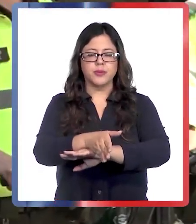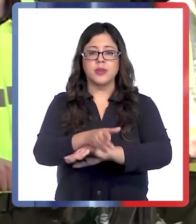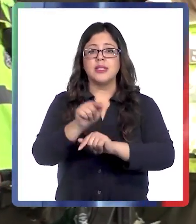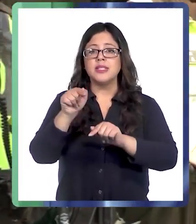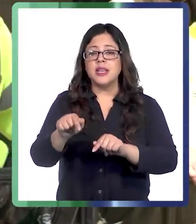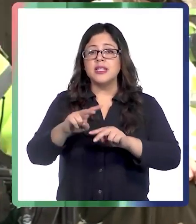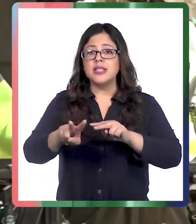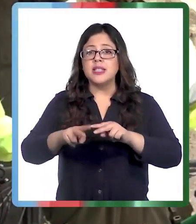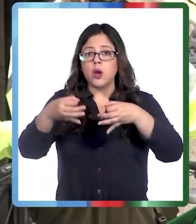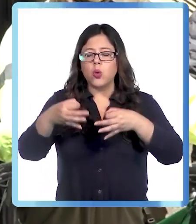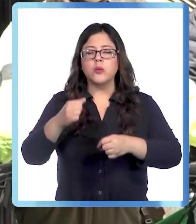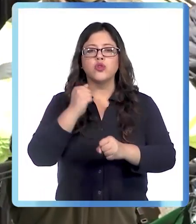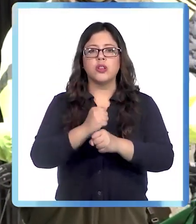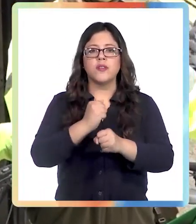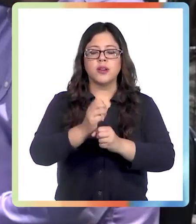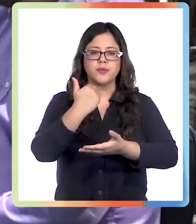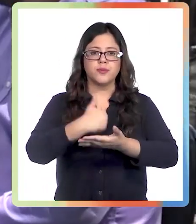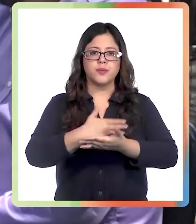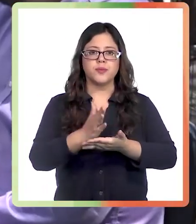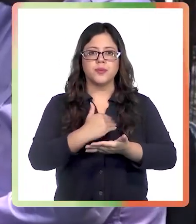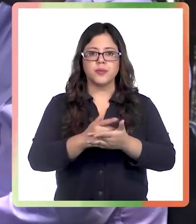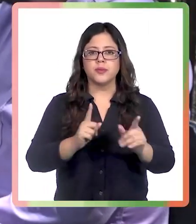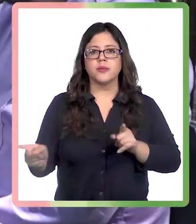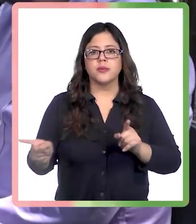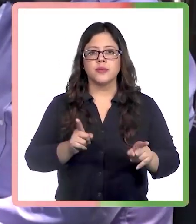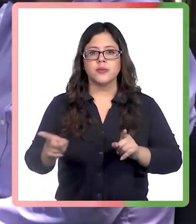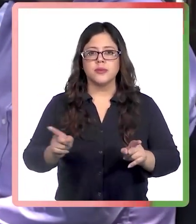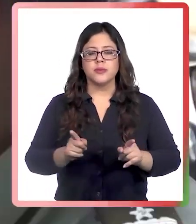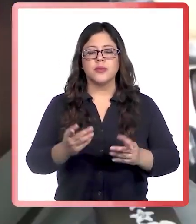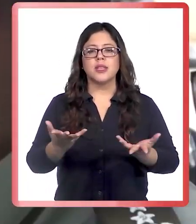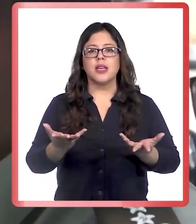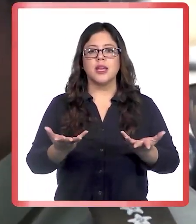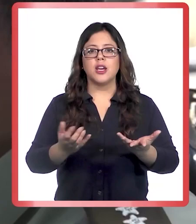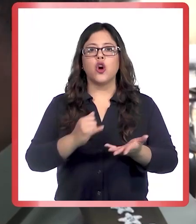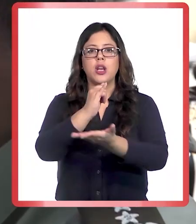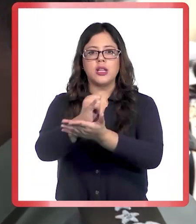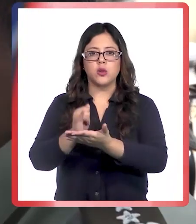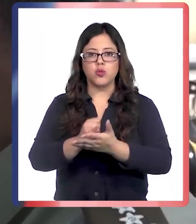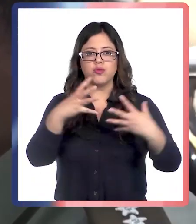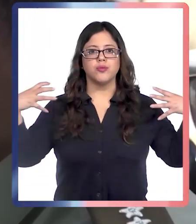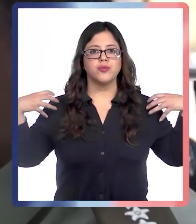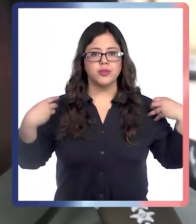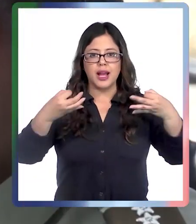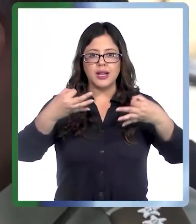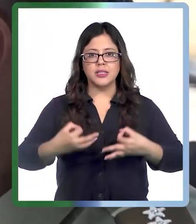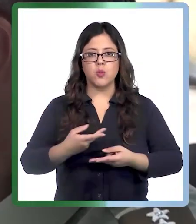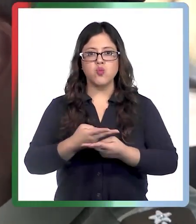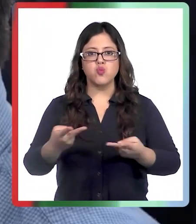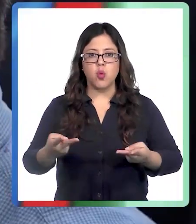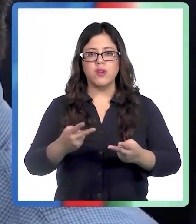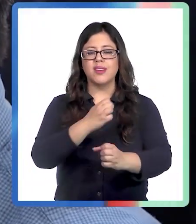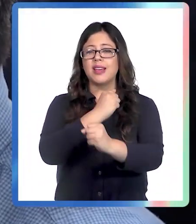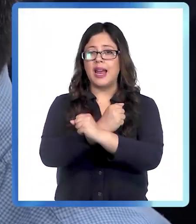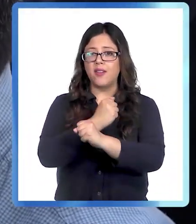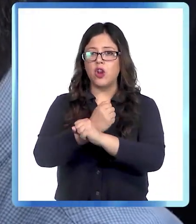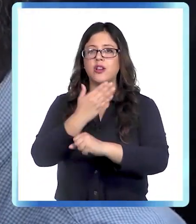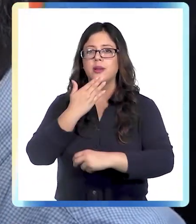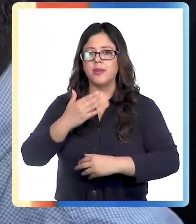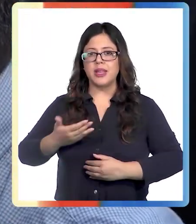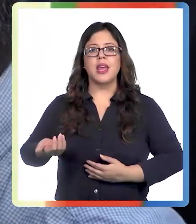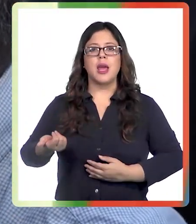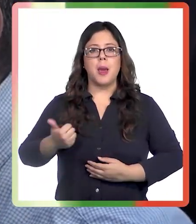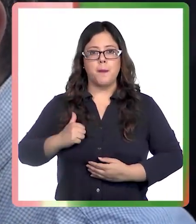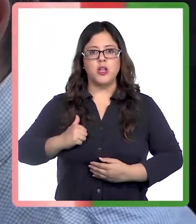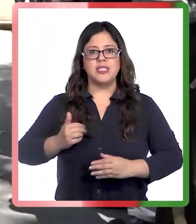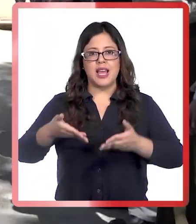de un trabajo estratégico y coordinado con los organismos responsables de la seguridad pública, como Carabineros y las Policías Marítimas, a